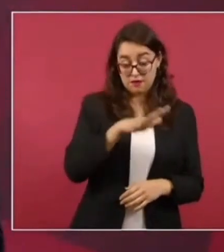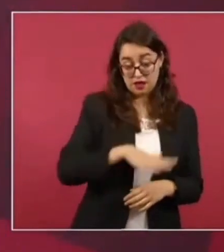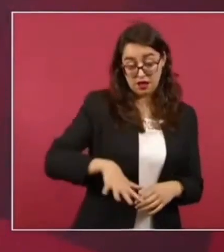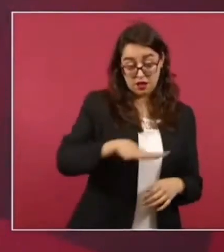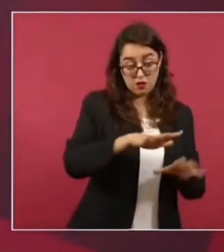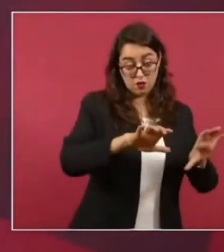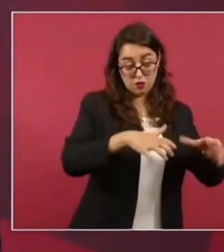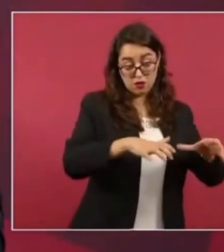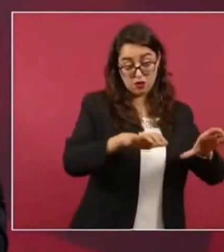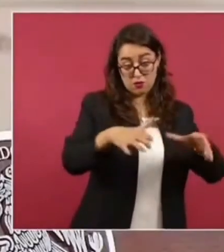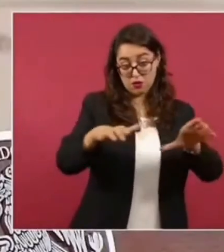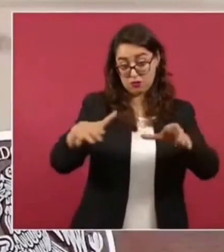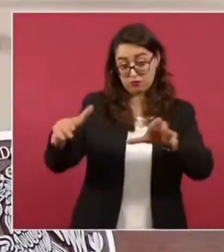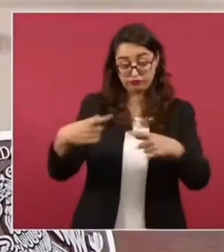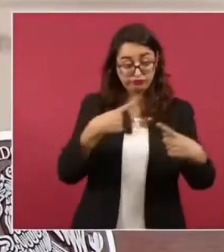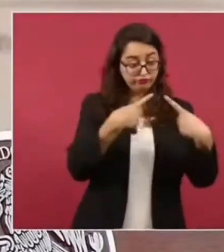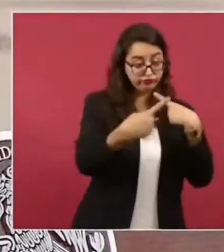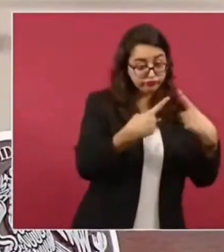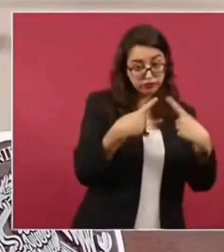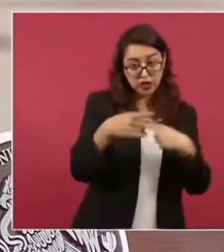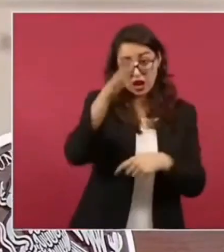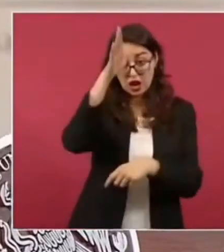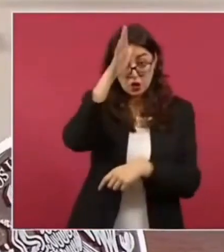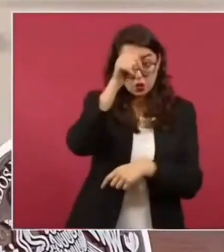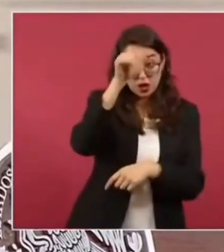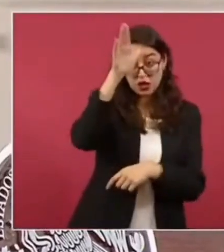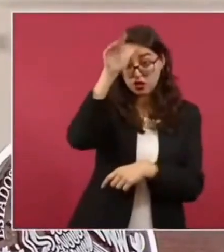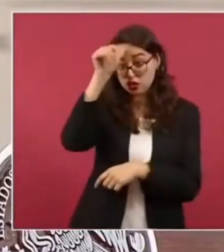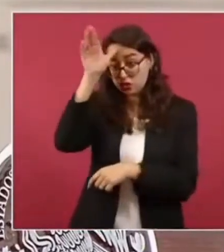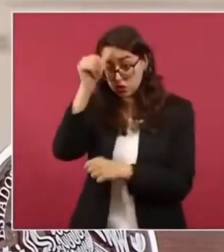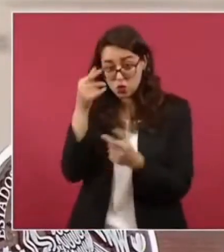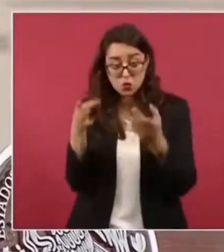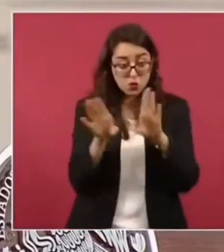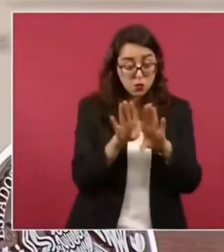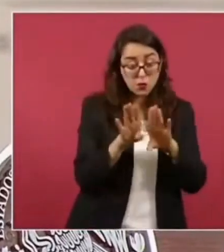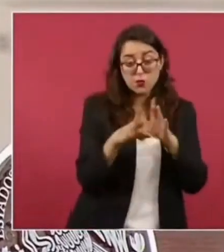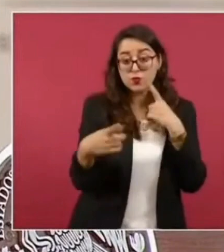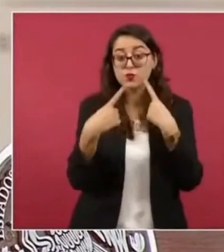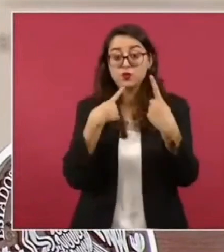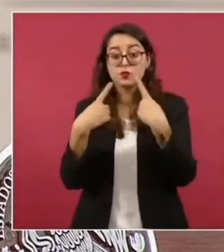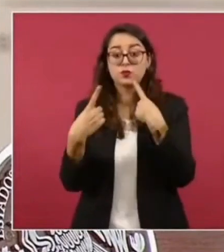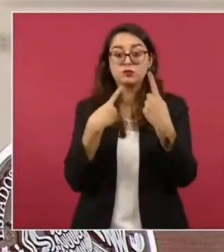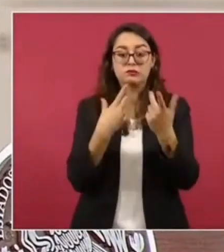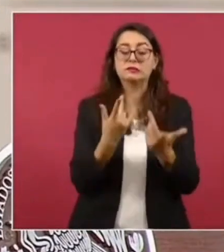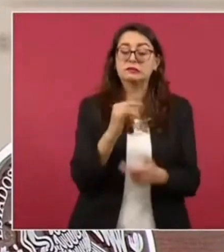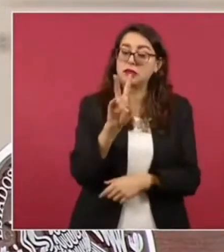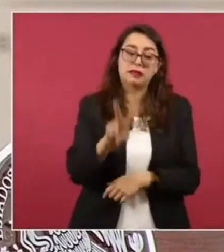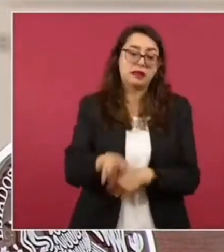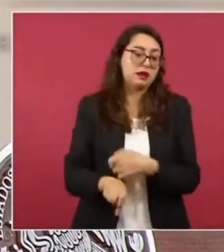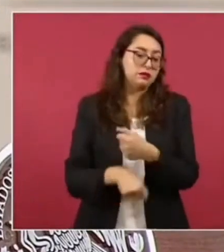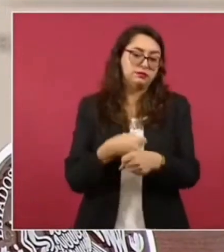hacia Coatzacoalcos. Siempre ha habido ese problema.